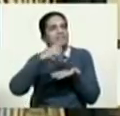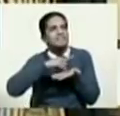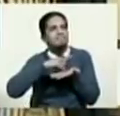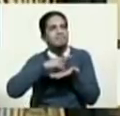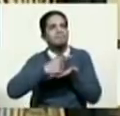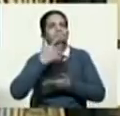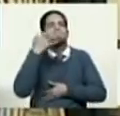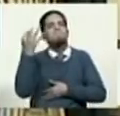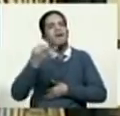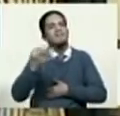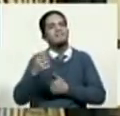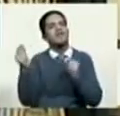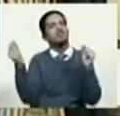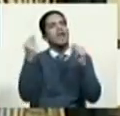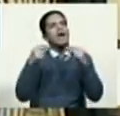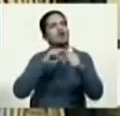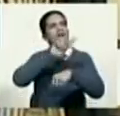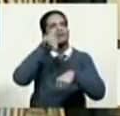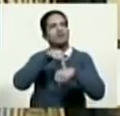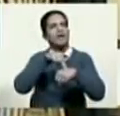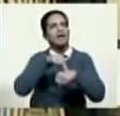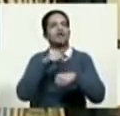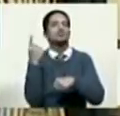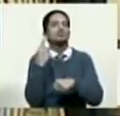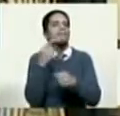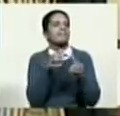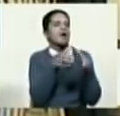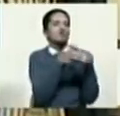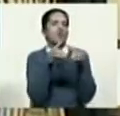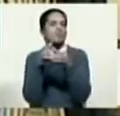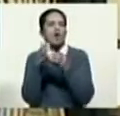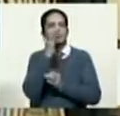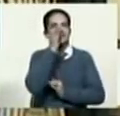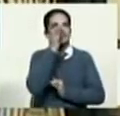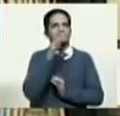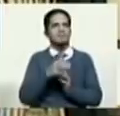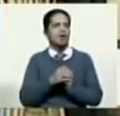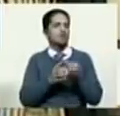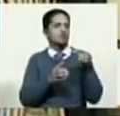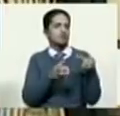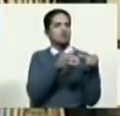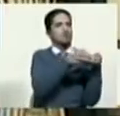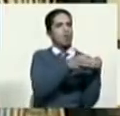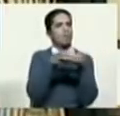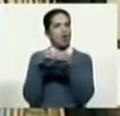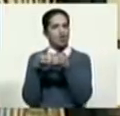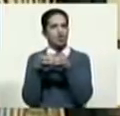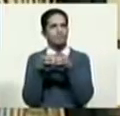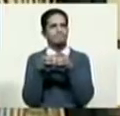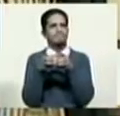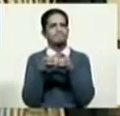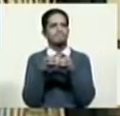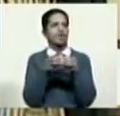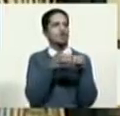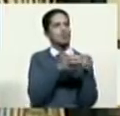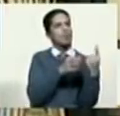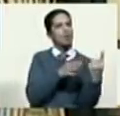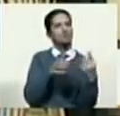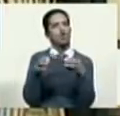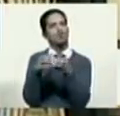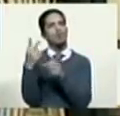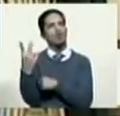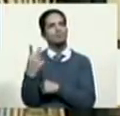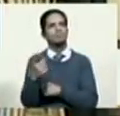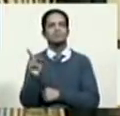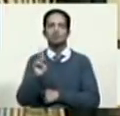verdadero diálogo nacional, no un diálogo de cúpulas. La cúpula 1 y la cúpula 2, el grupo 1 y el grupo 2, no, tiene que ser un